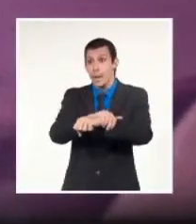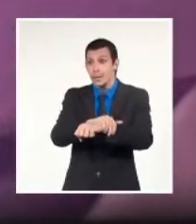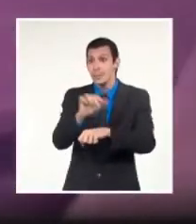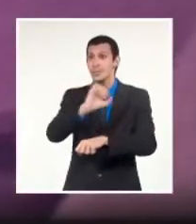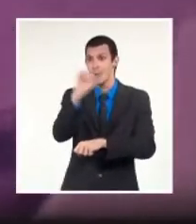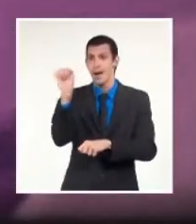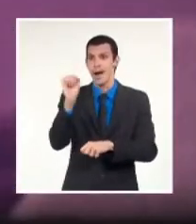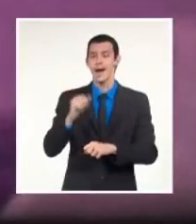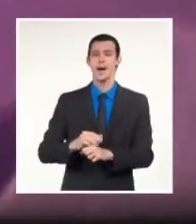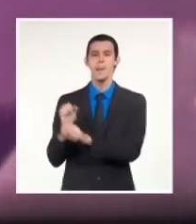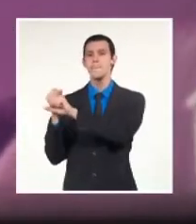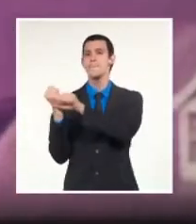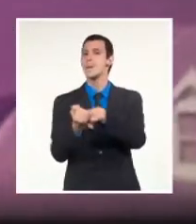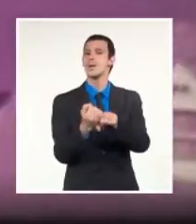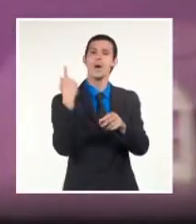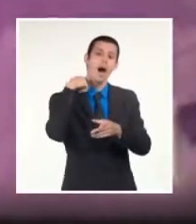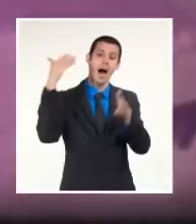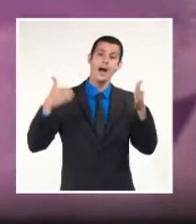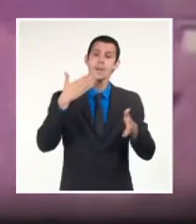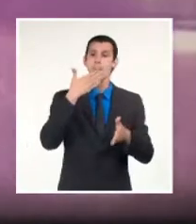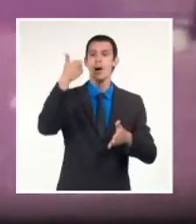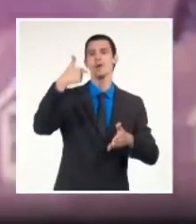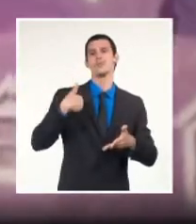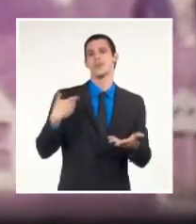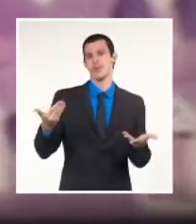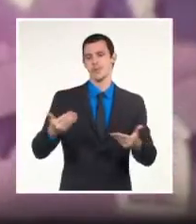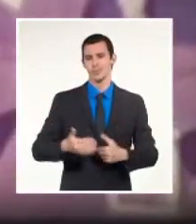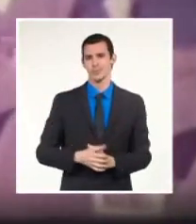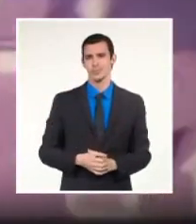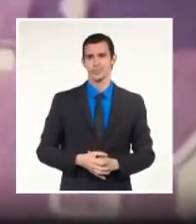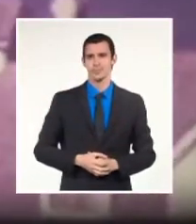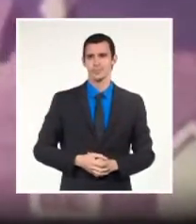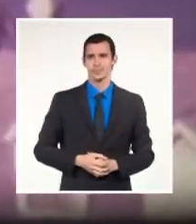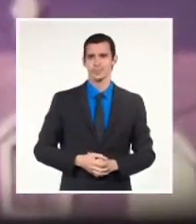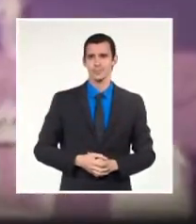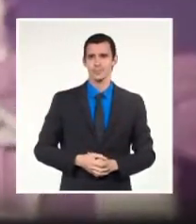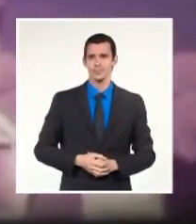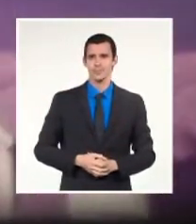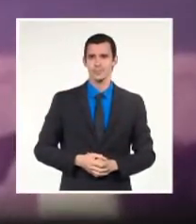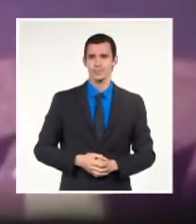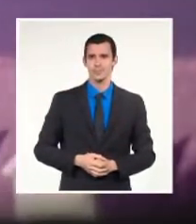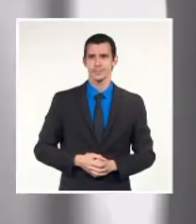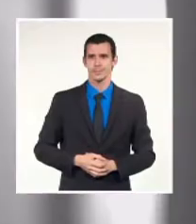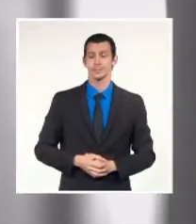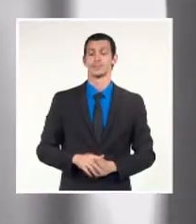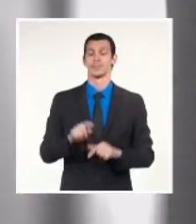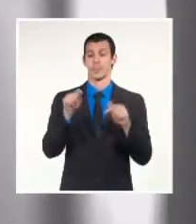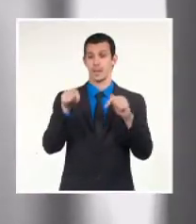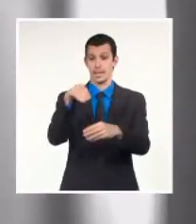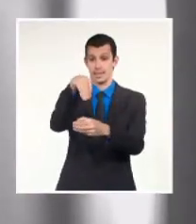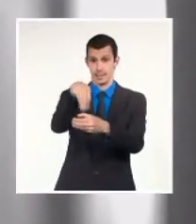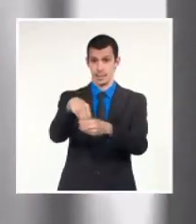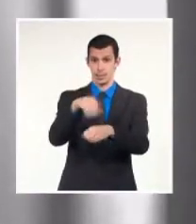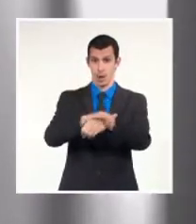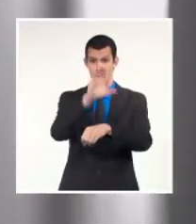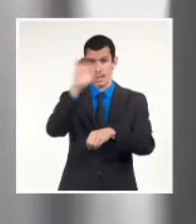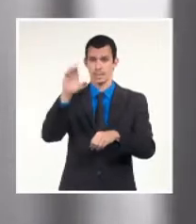Cargado de la iglesia de ese sitio, de la cárcel, era un sacerdote irlandés.